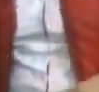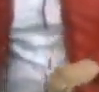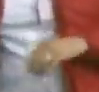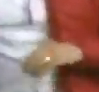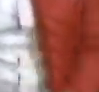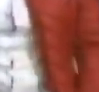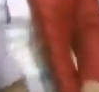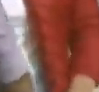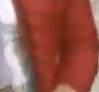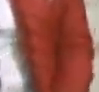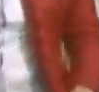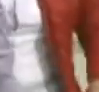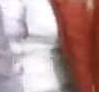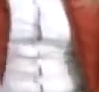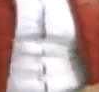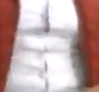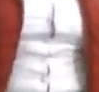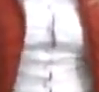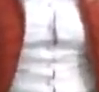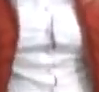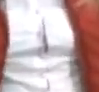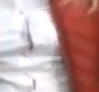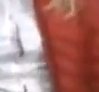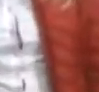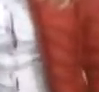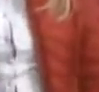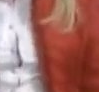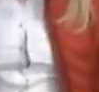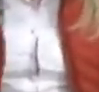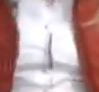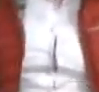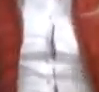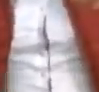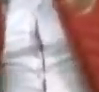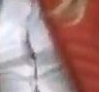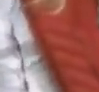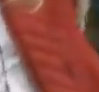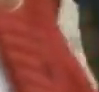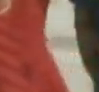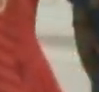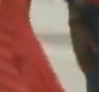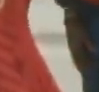Este 23 de enero del año 2022,